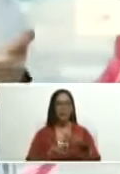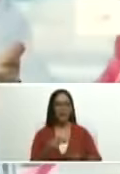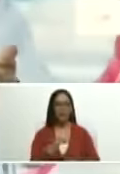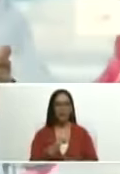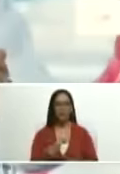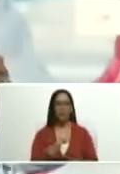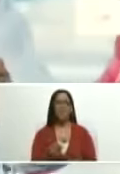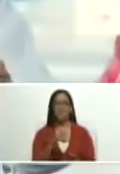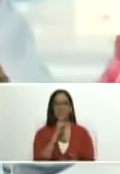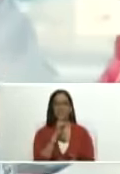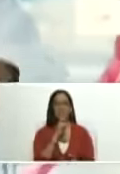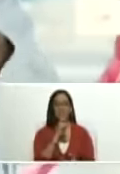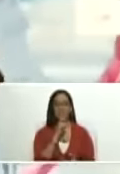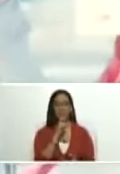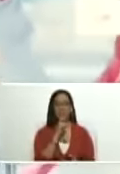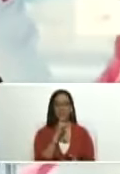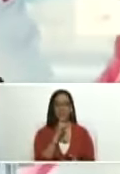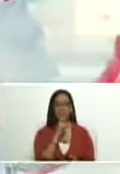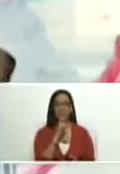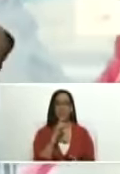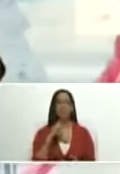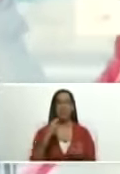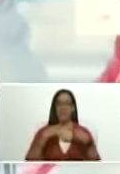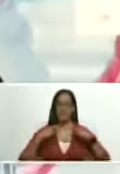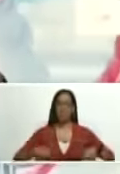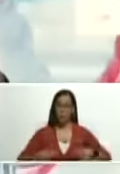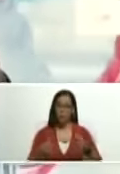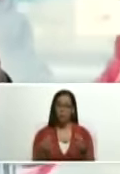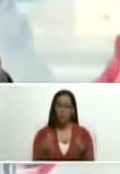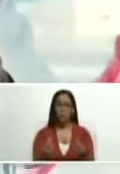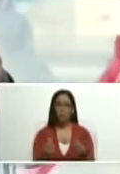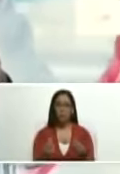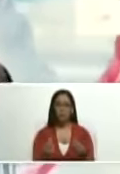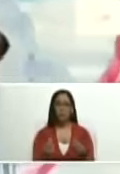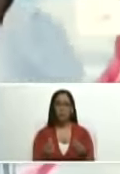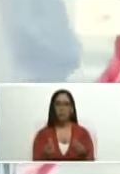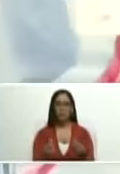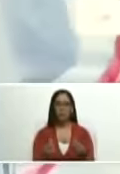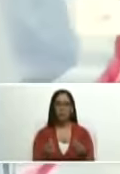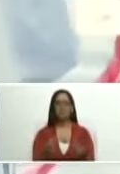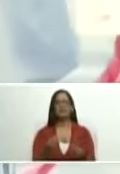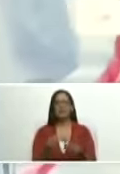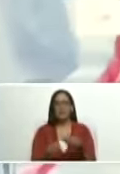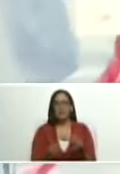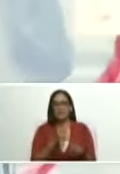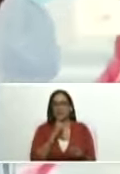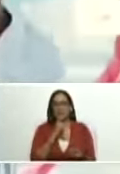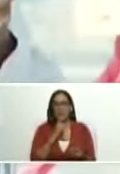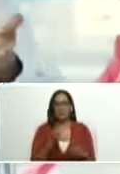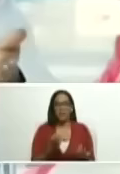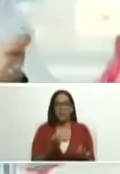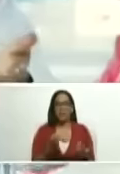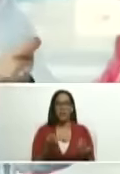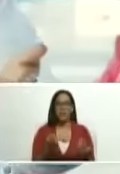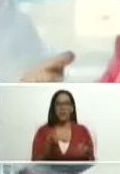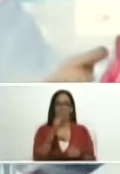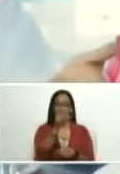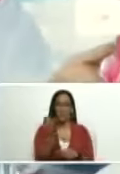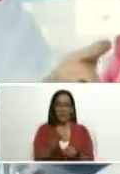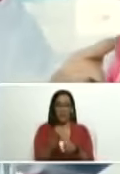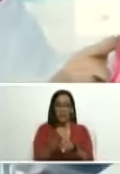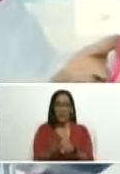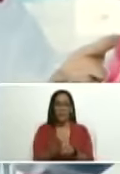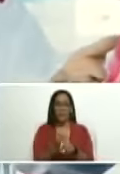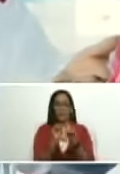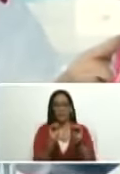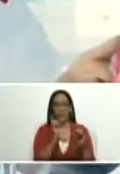Cuesta trabajo, cuesta recursos, cuesta materiales, cuesta mano de obra, para llamarla